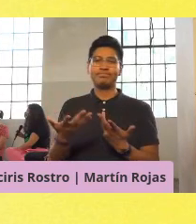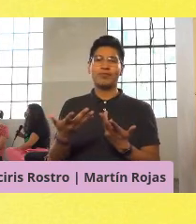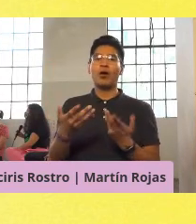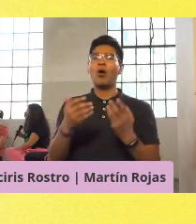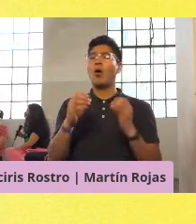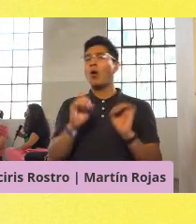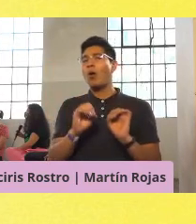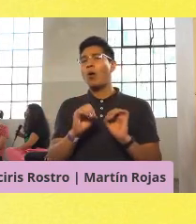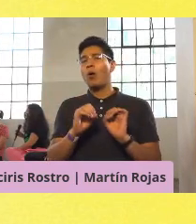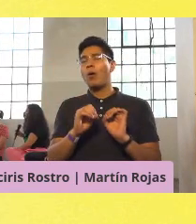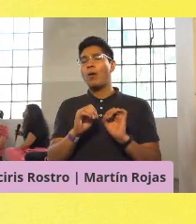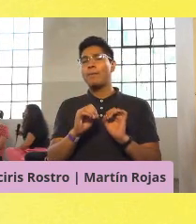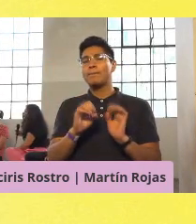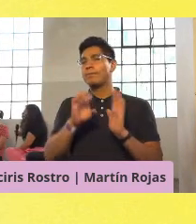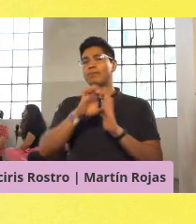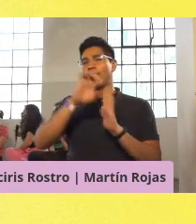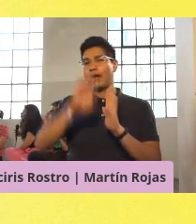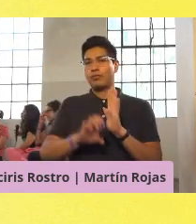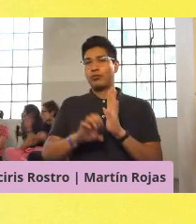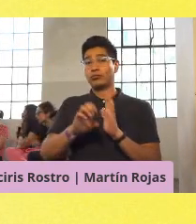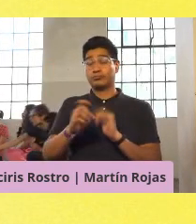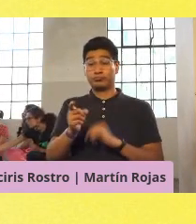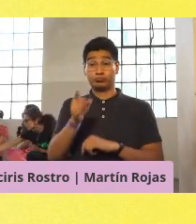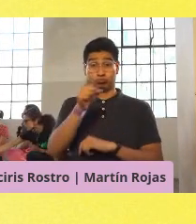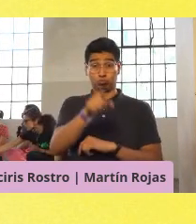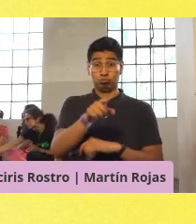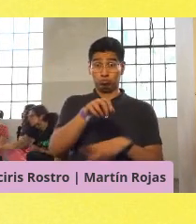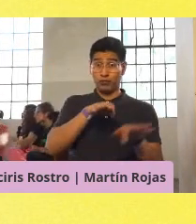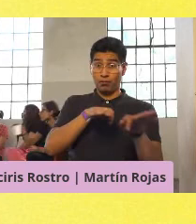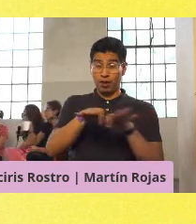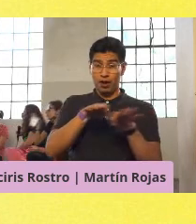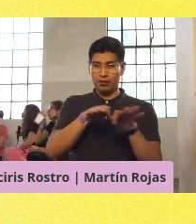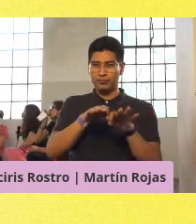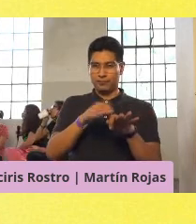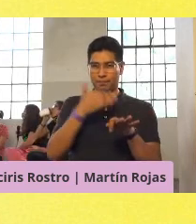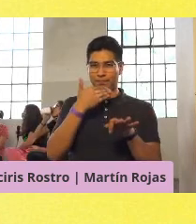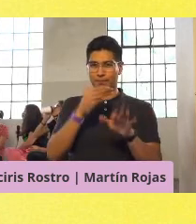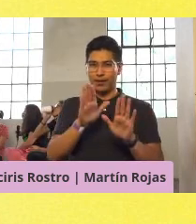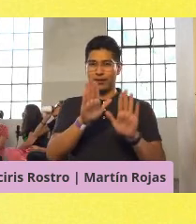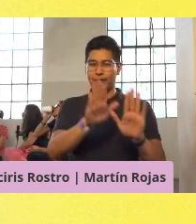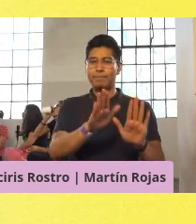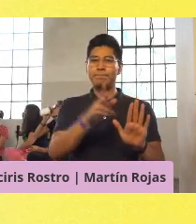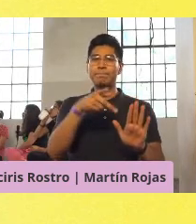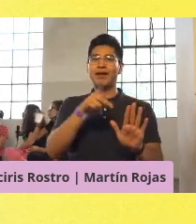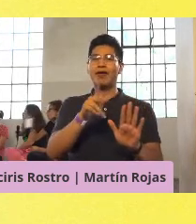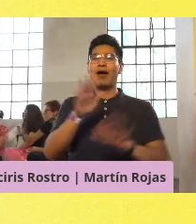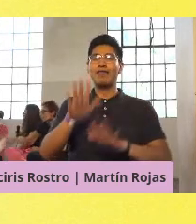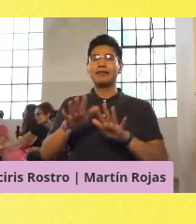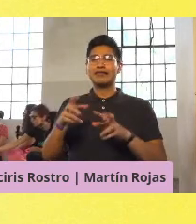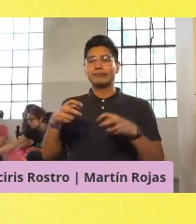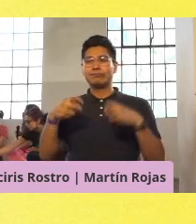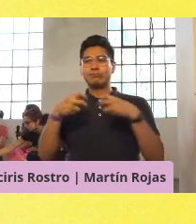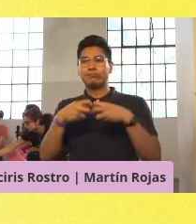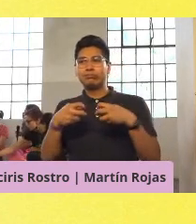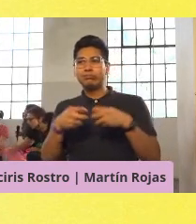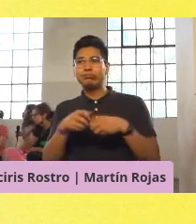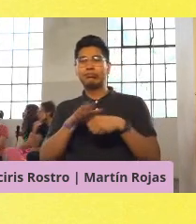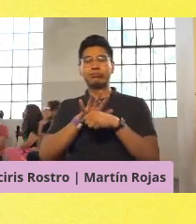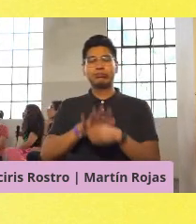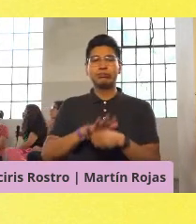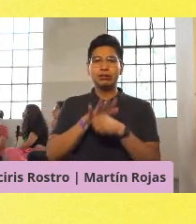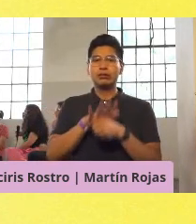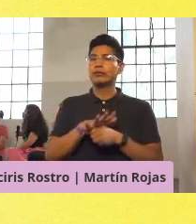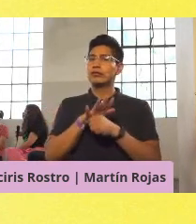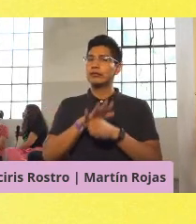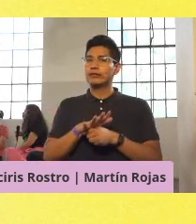nosotras, ¿cómo, o sea, tener un espacio laboral en donde puedes llegar de repente y decir, ¿sabes qué? Es que la ansiedad la traigo a tope, ¿no? Que es una cosa